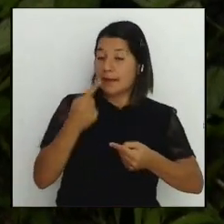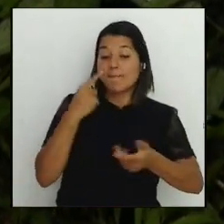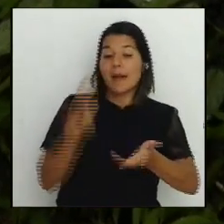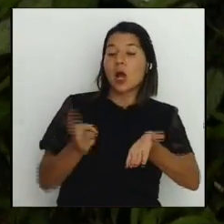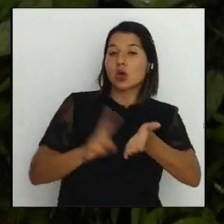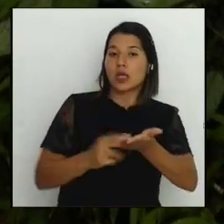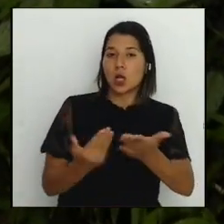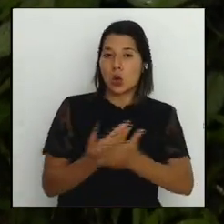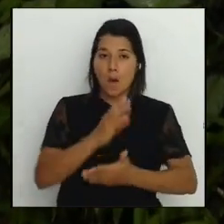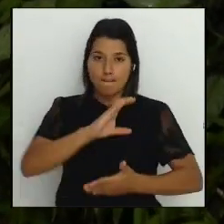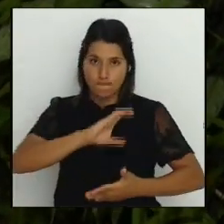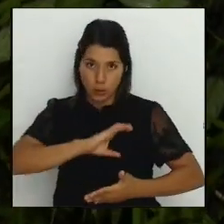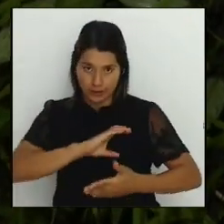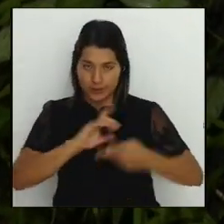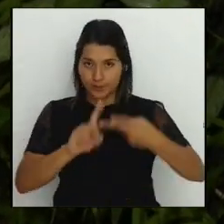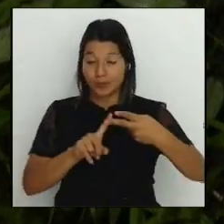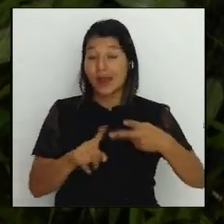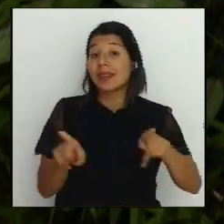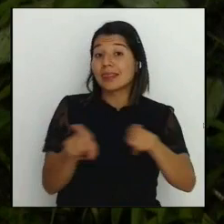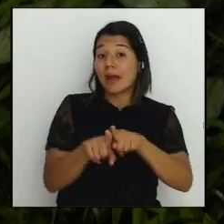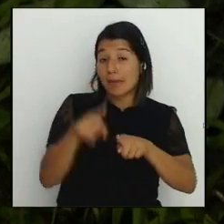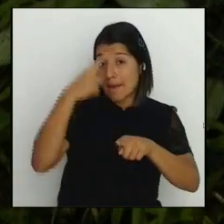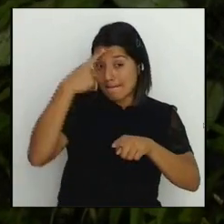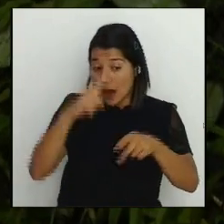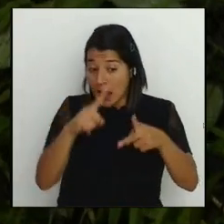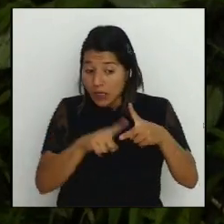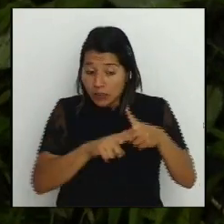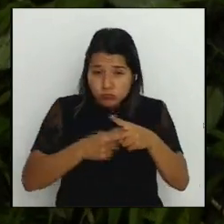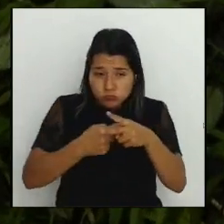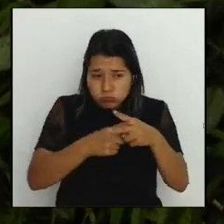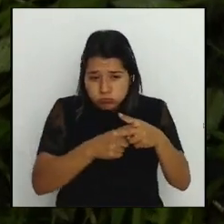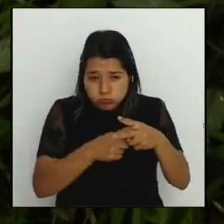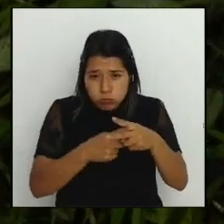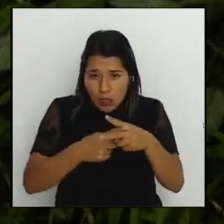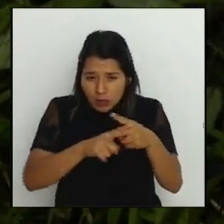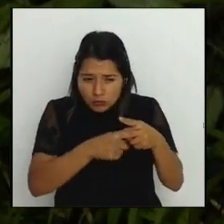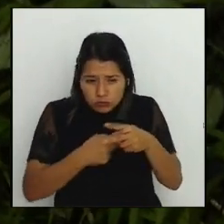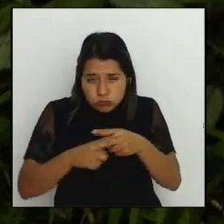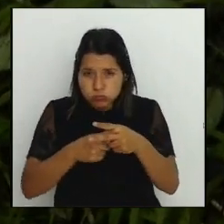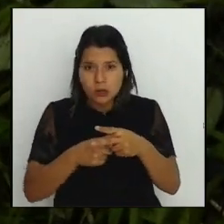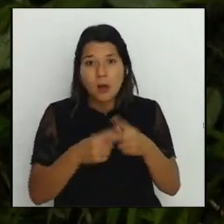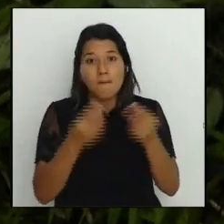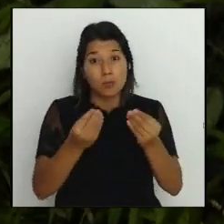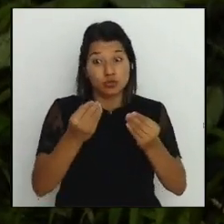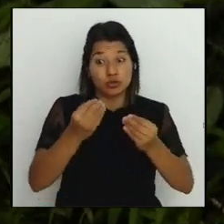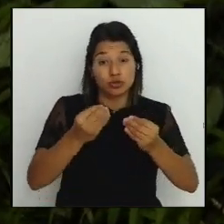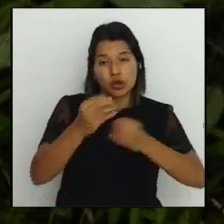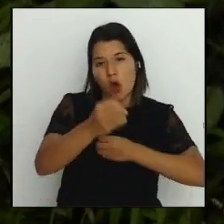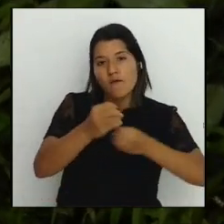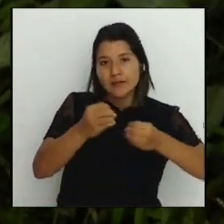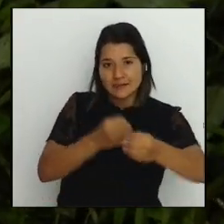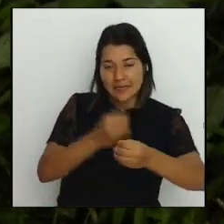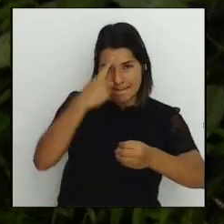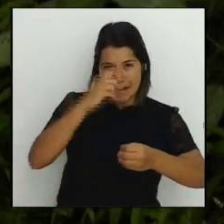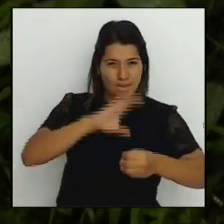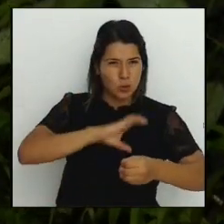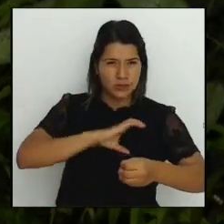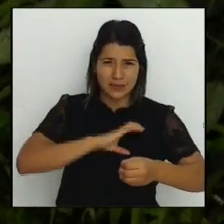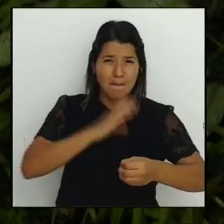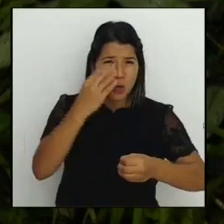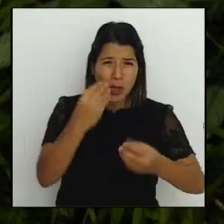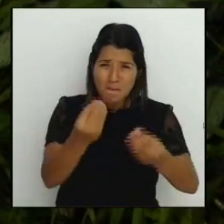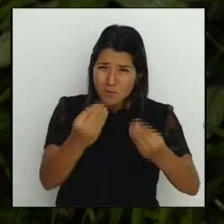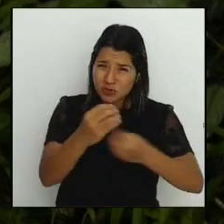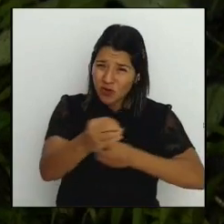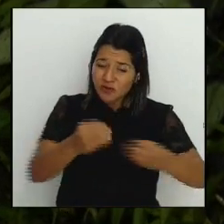también arreglar las delegaciones policiales, muchas de ellas, cientos de ellas, tienen órdenes sanitarias, y también para